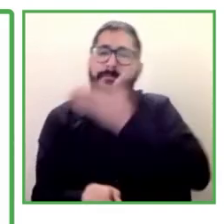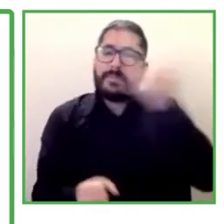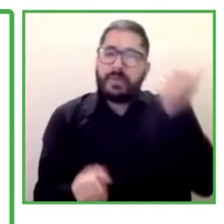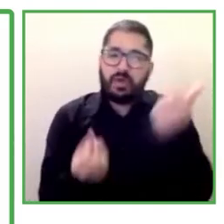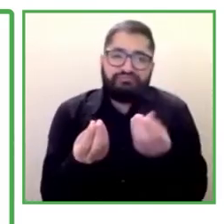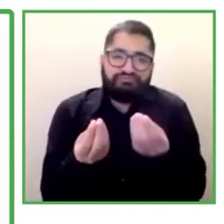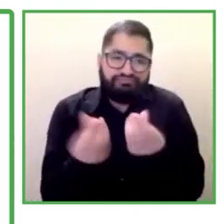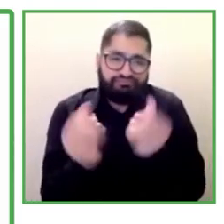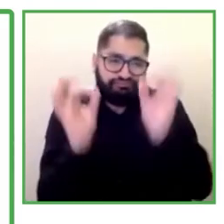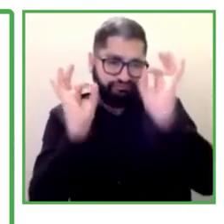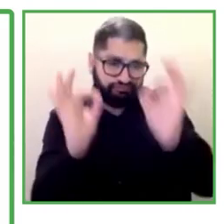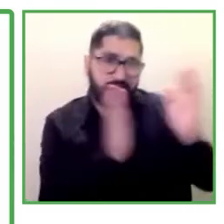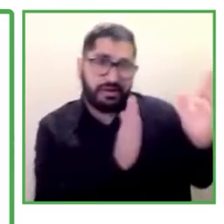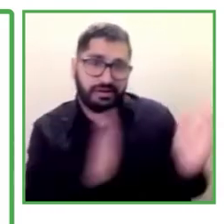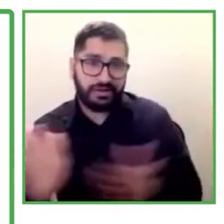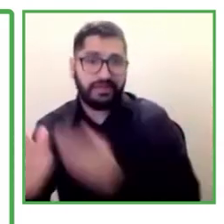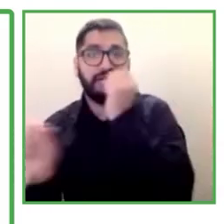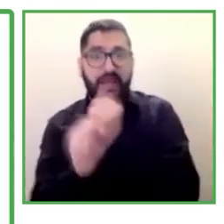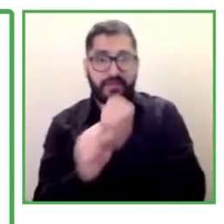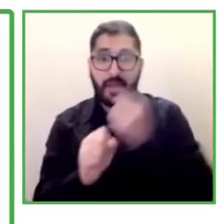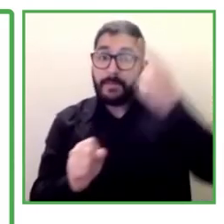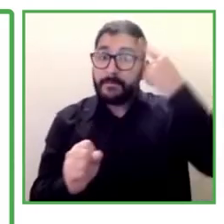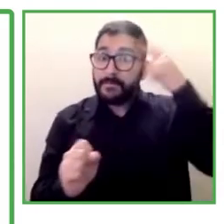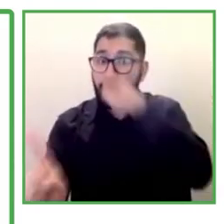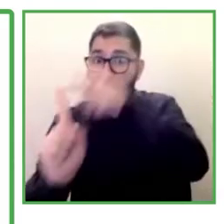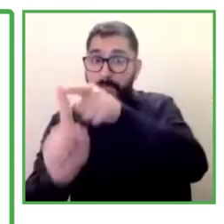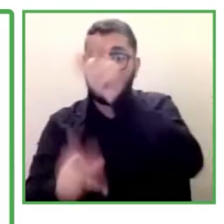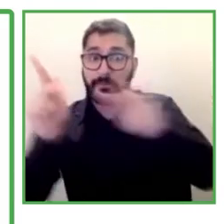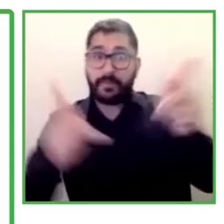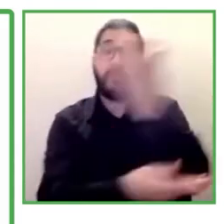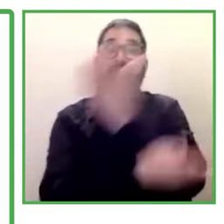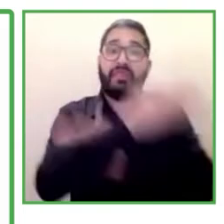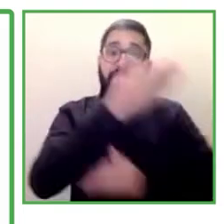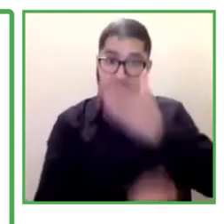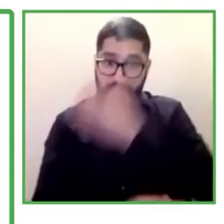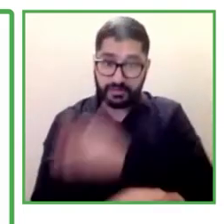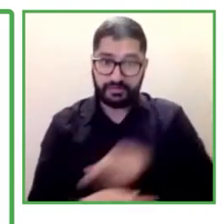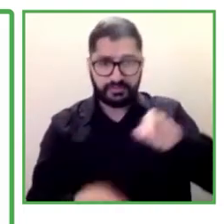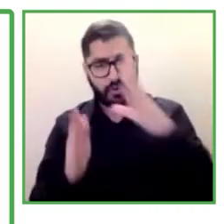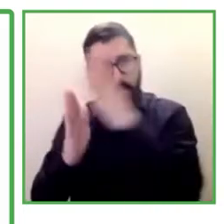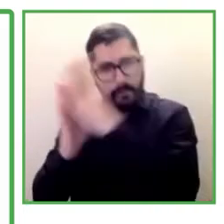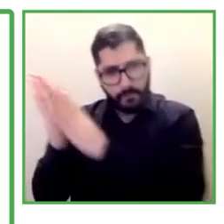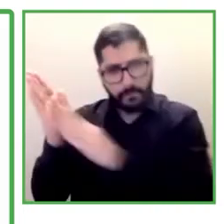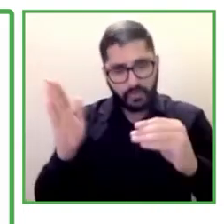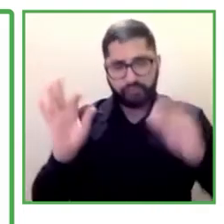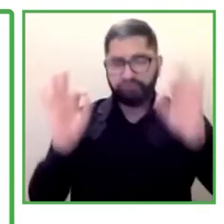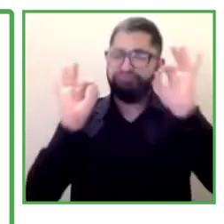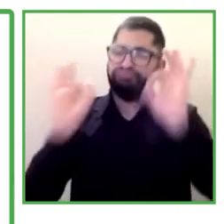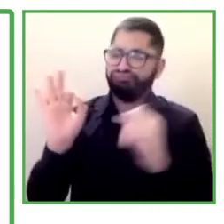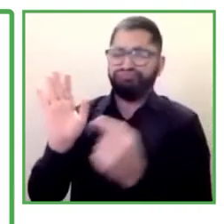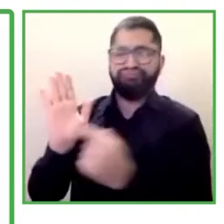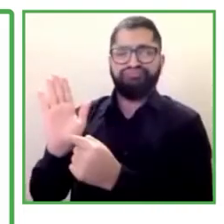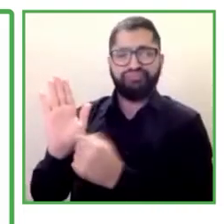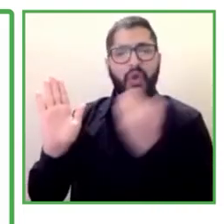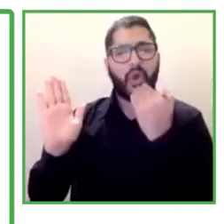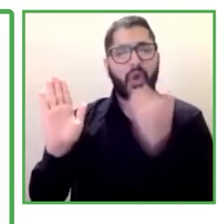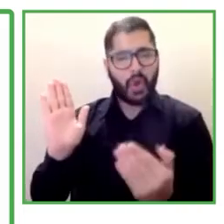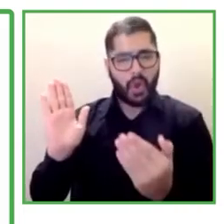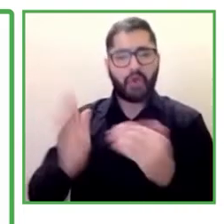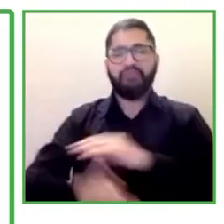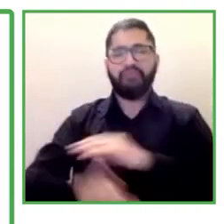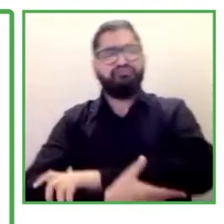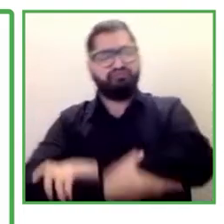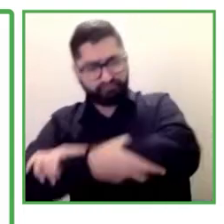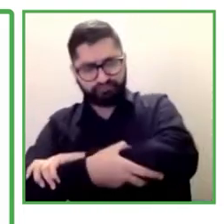discapacidad. Estos modelos que son basados en alianzas promueven no solo el fortalecimiento de la oferta de servicios